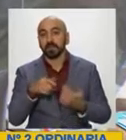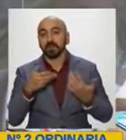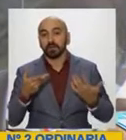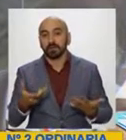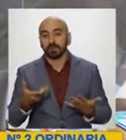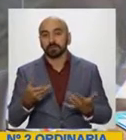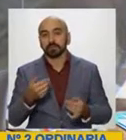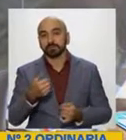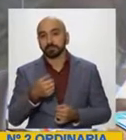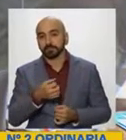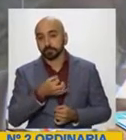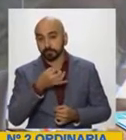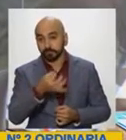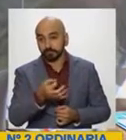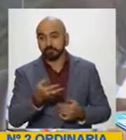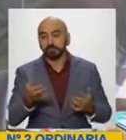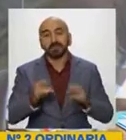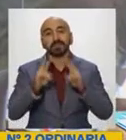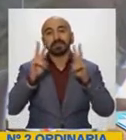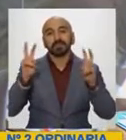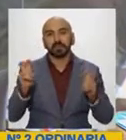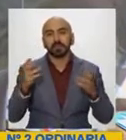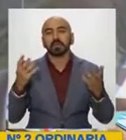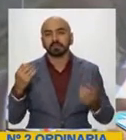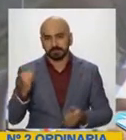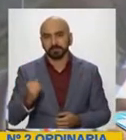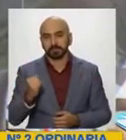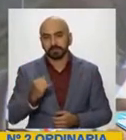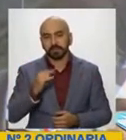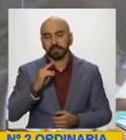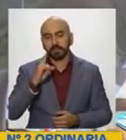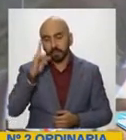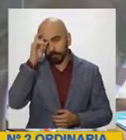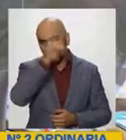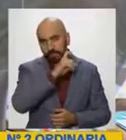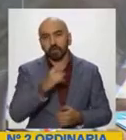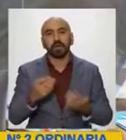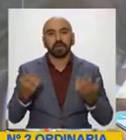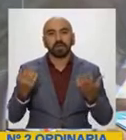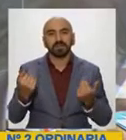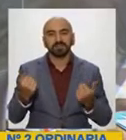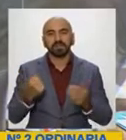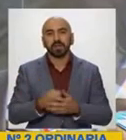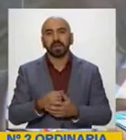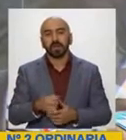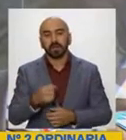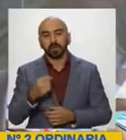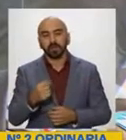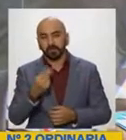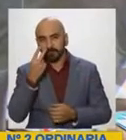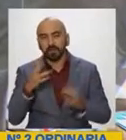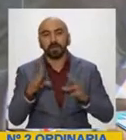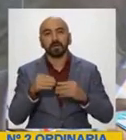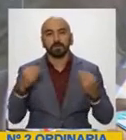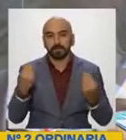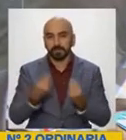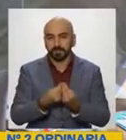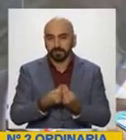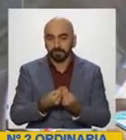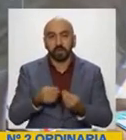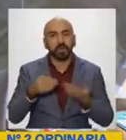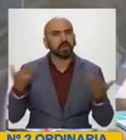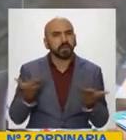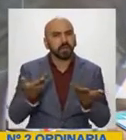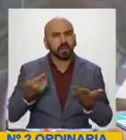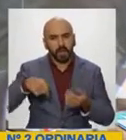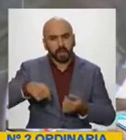ministra. El tema es complejo y requiere de una mirada integral. El estado de excepción, lo hemos dicho aquí en esta sala, es